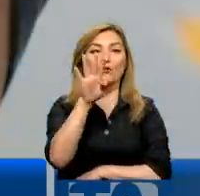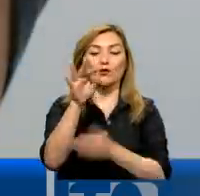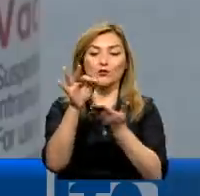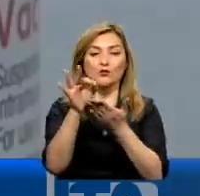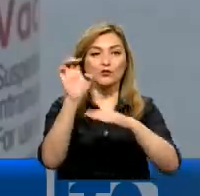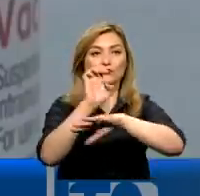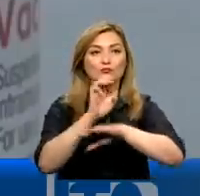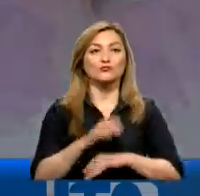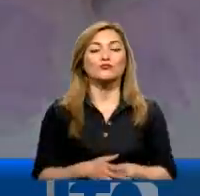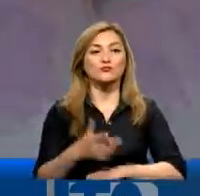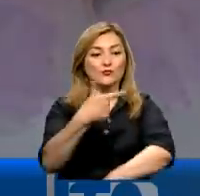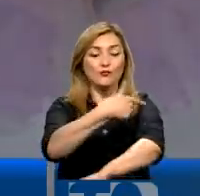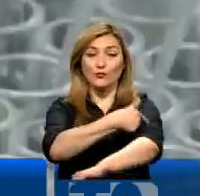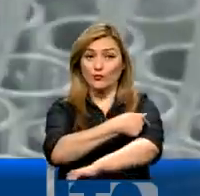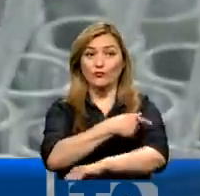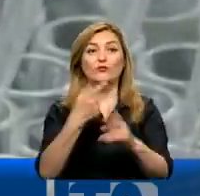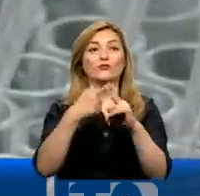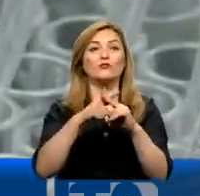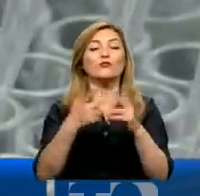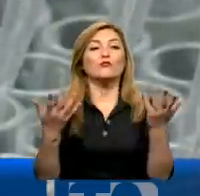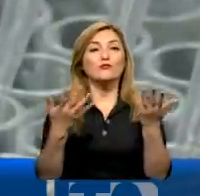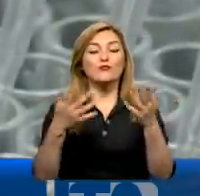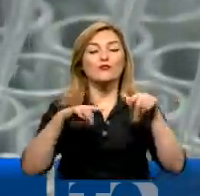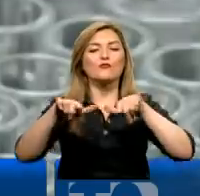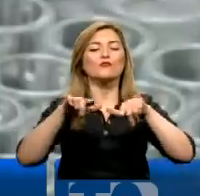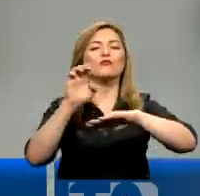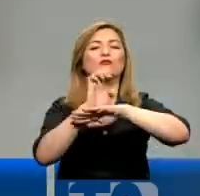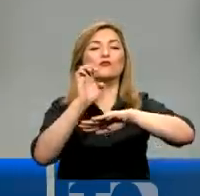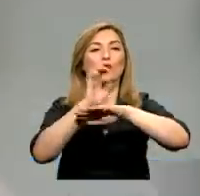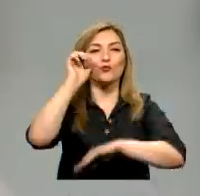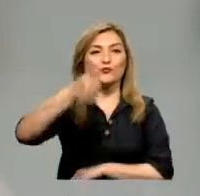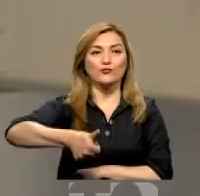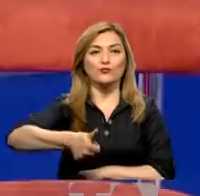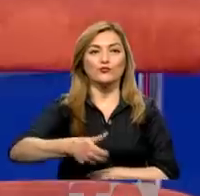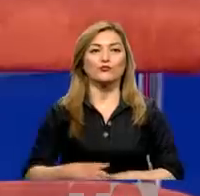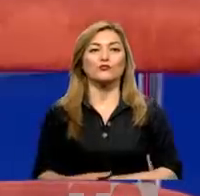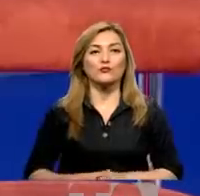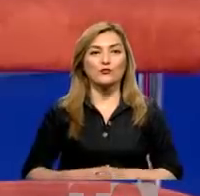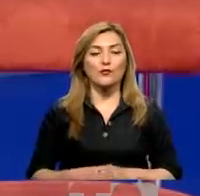Ecuador. La vacunación, mucha atención, empezará en el país el día de mañana.